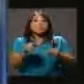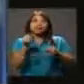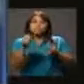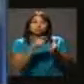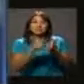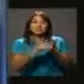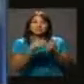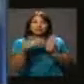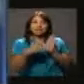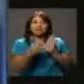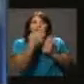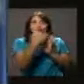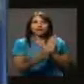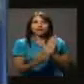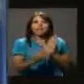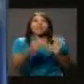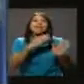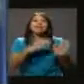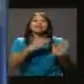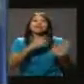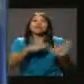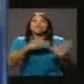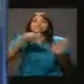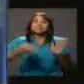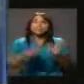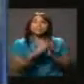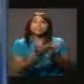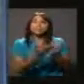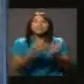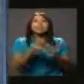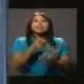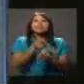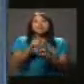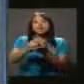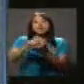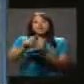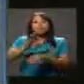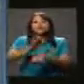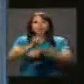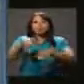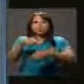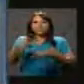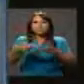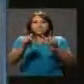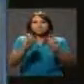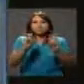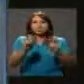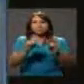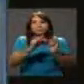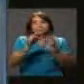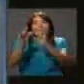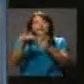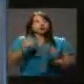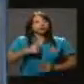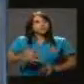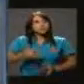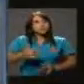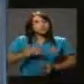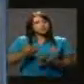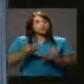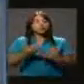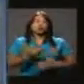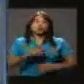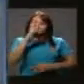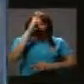del Consejo Nacional de Rehabilitación y Educación Especial yo me siento muy honrado de lo que humildemente he hecho en la vida pública